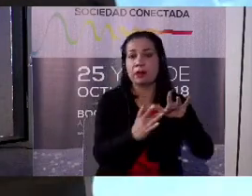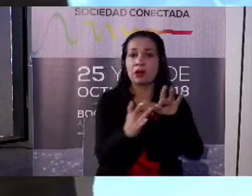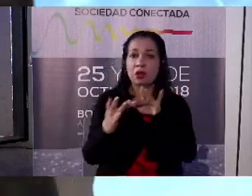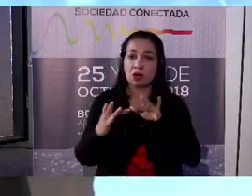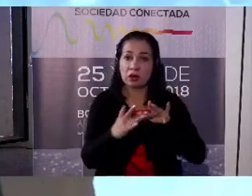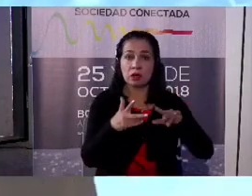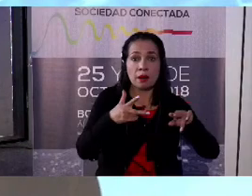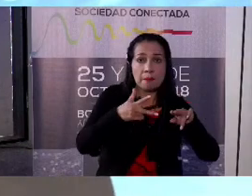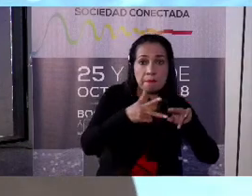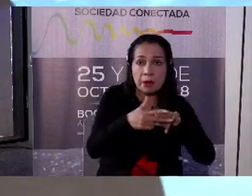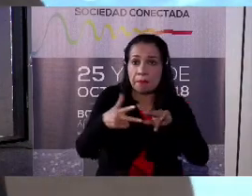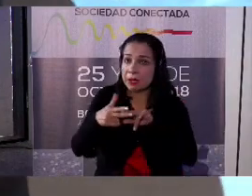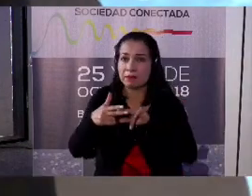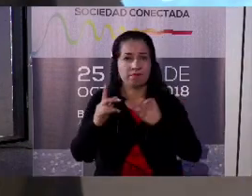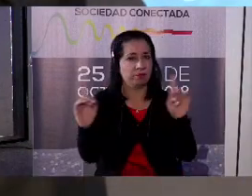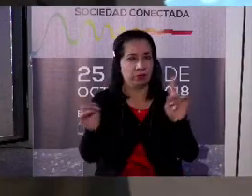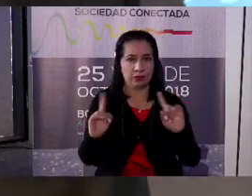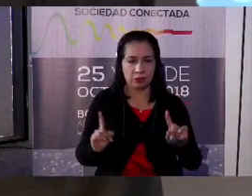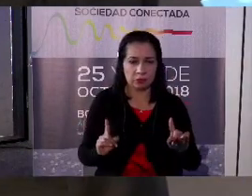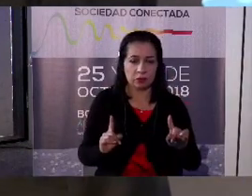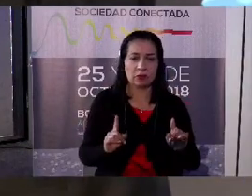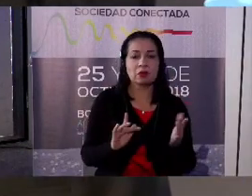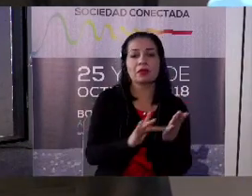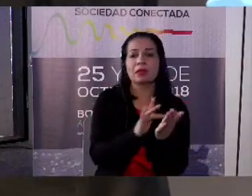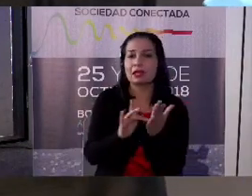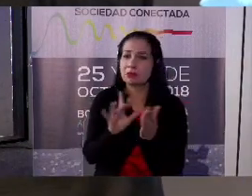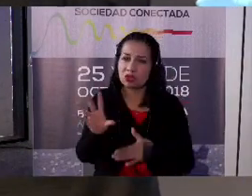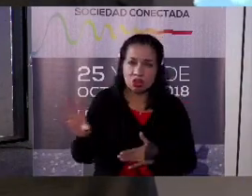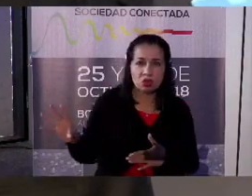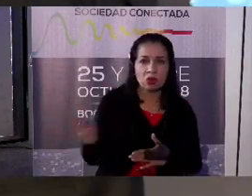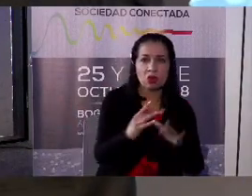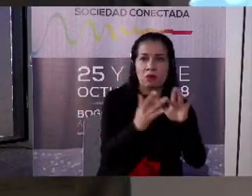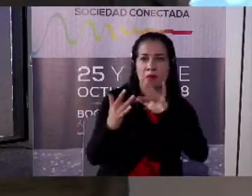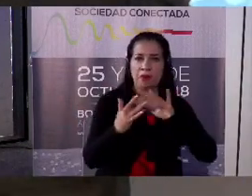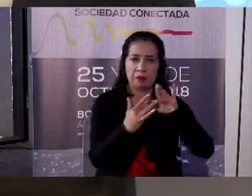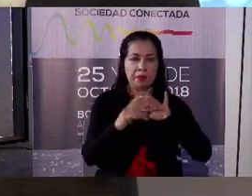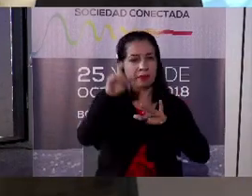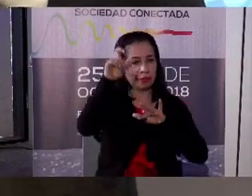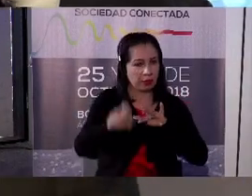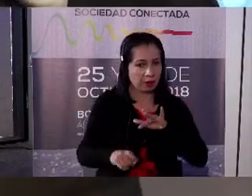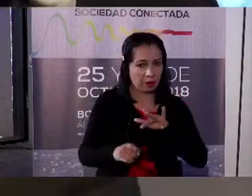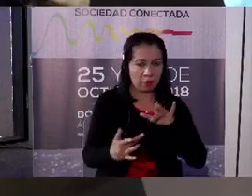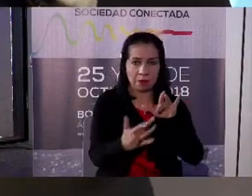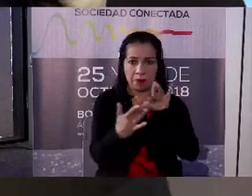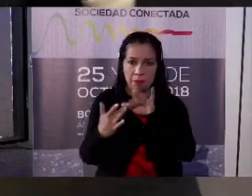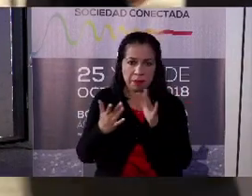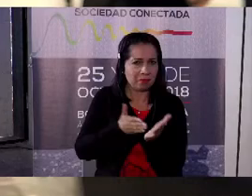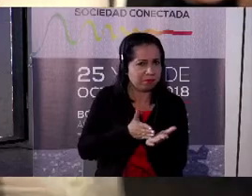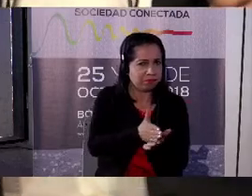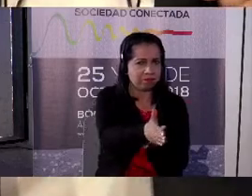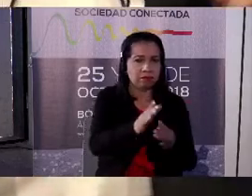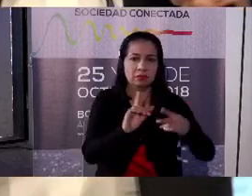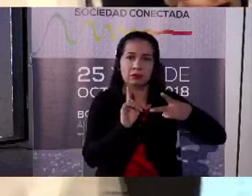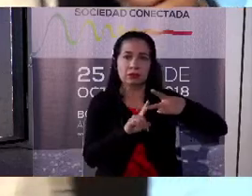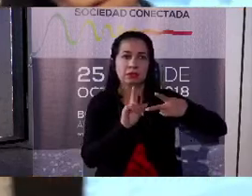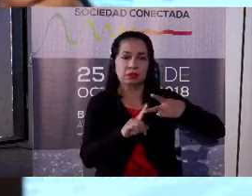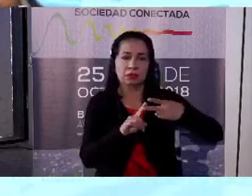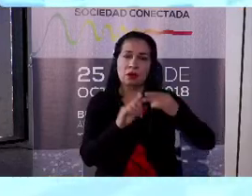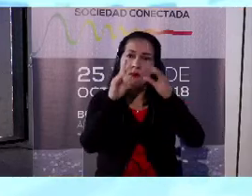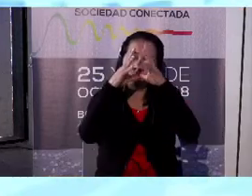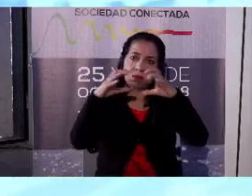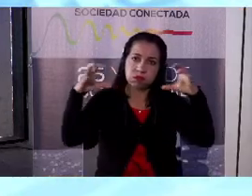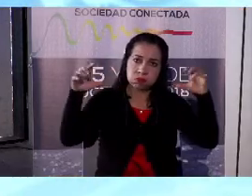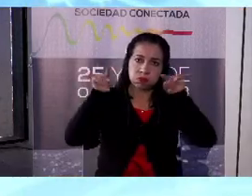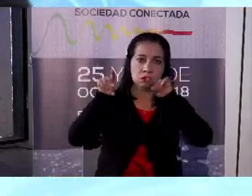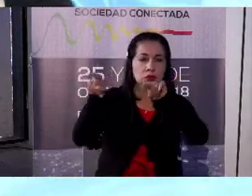sin interrupciones todos los dispositivos deberían tener una conexión sin límites segundo una nube que